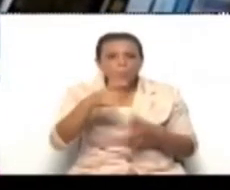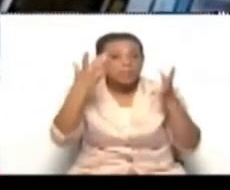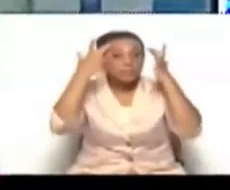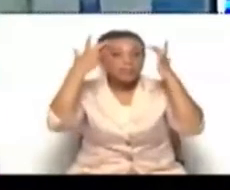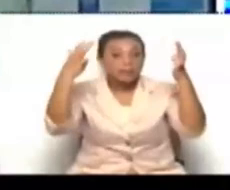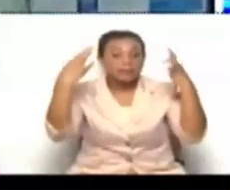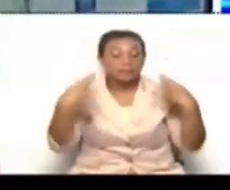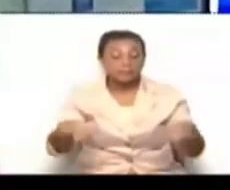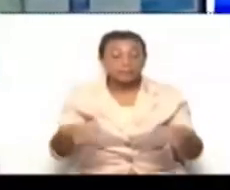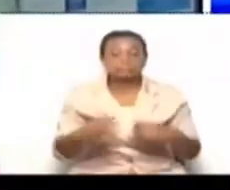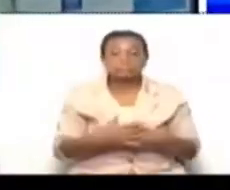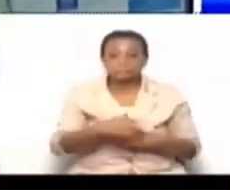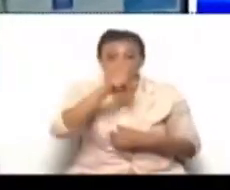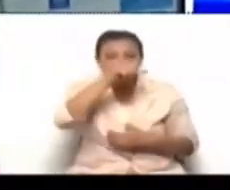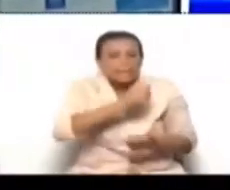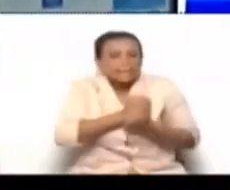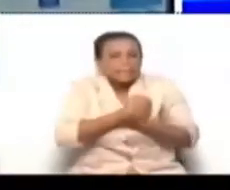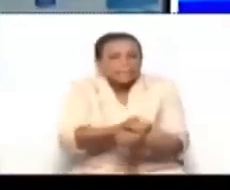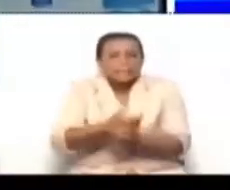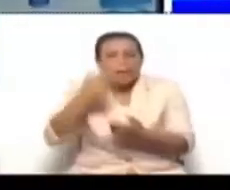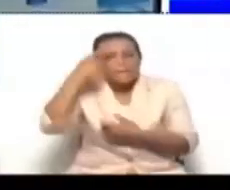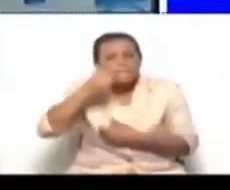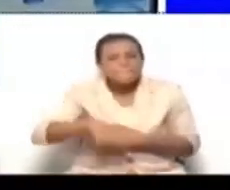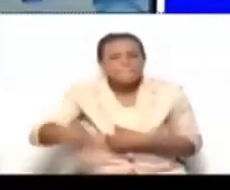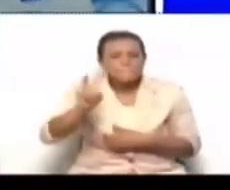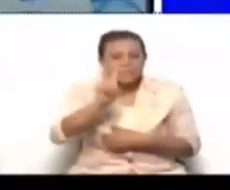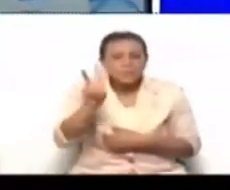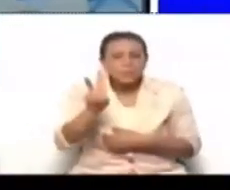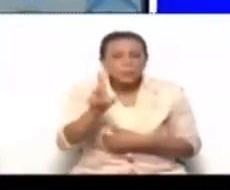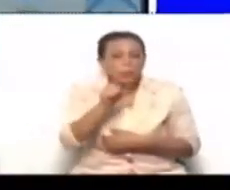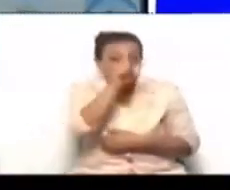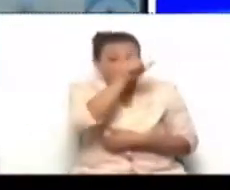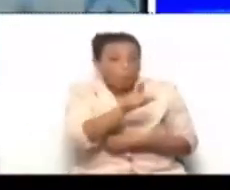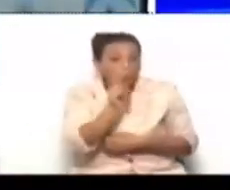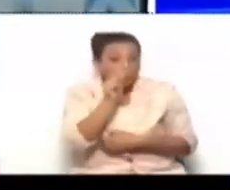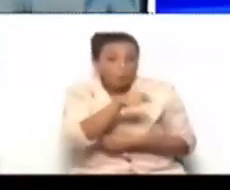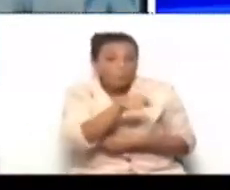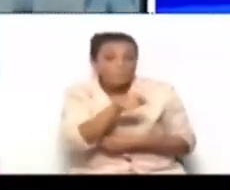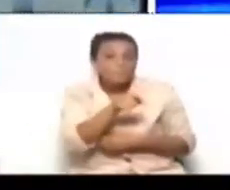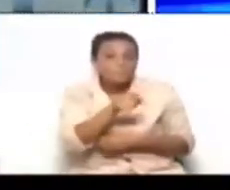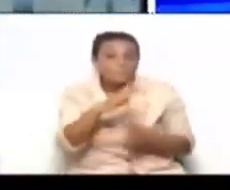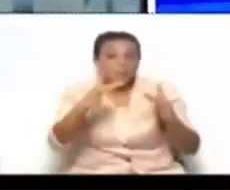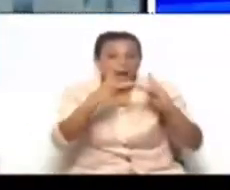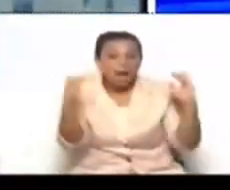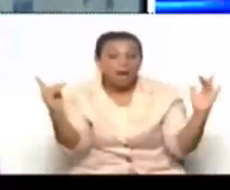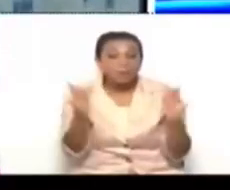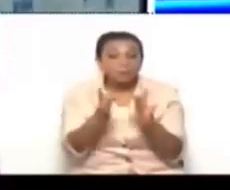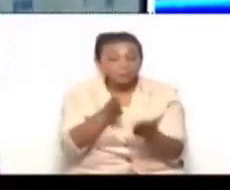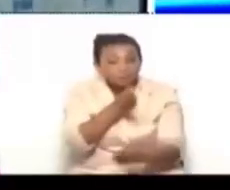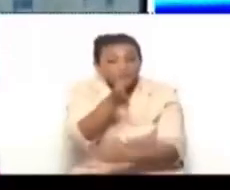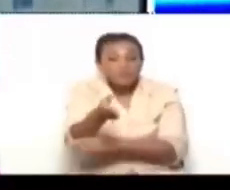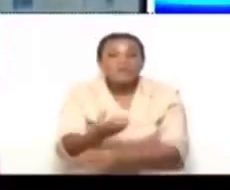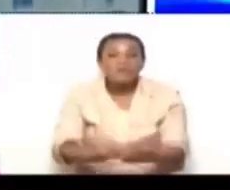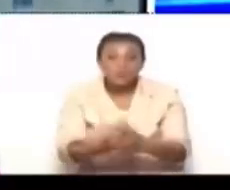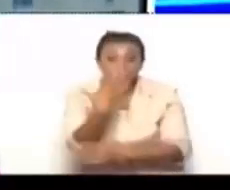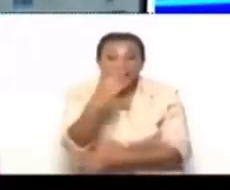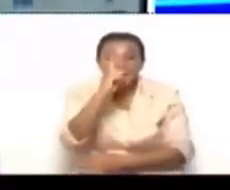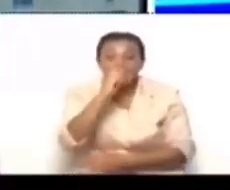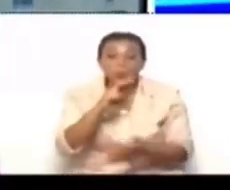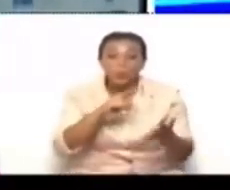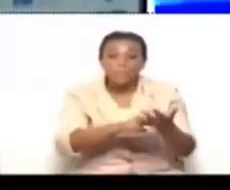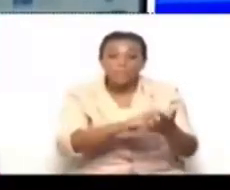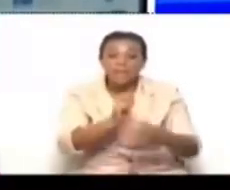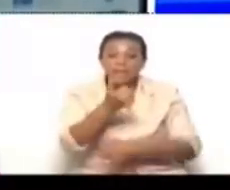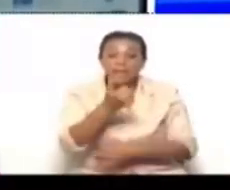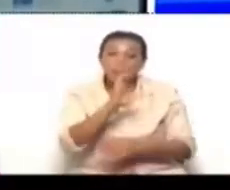inteligente que quiso a nuestro país y que trazó puentes. Fundamos en el año